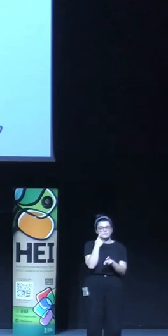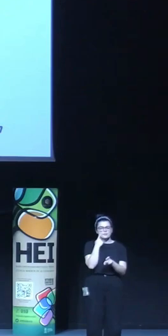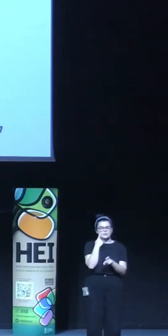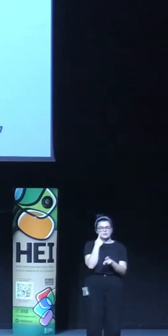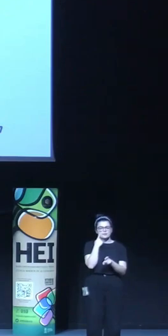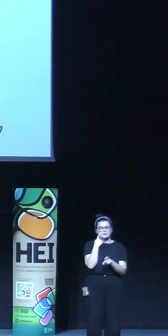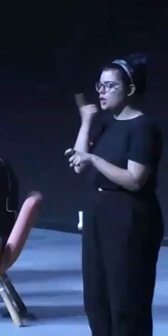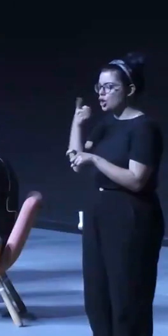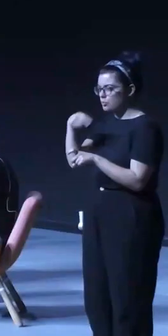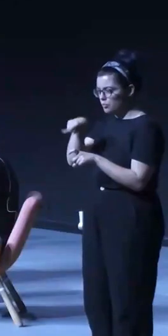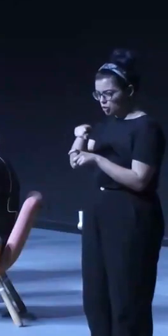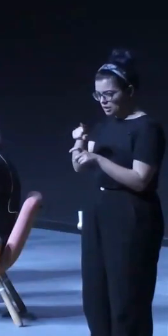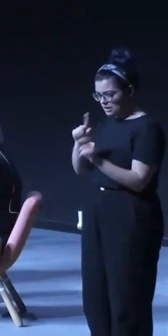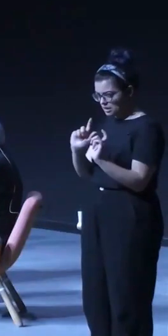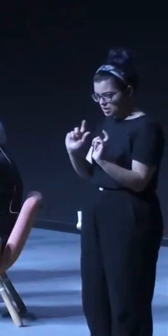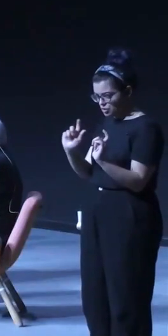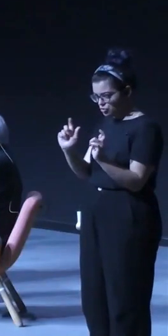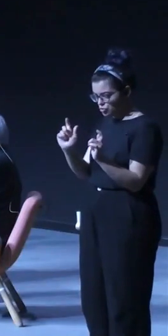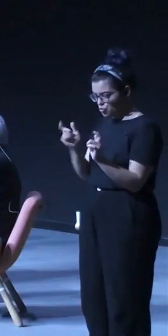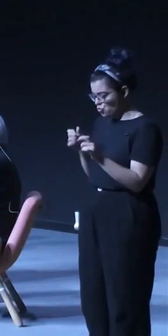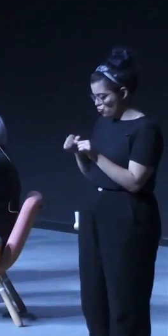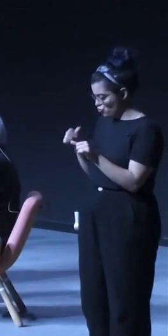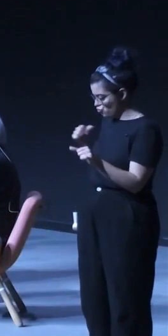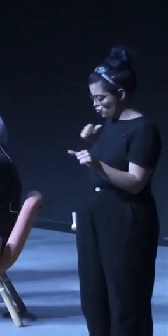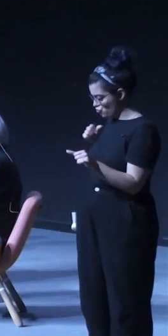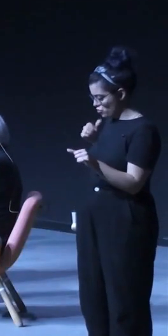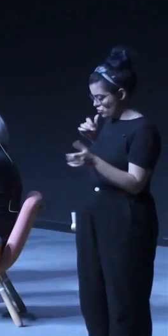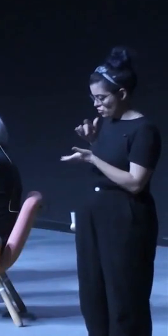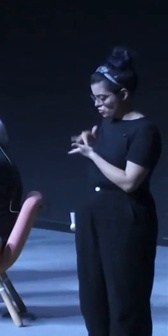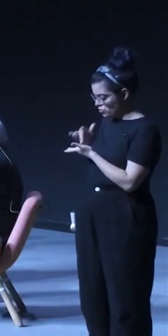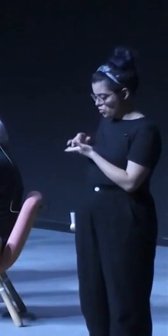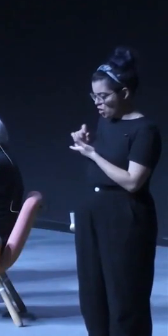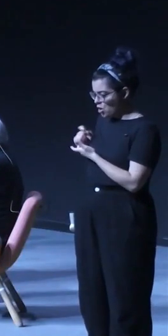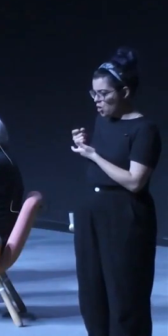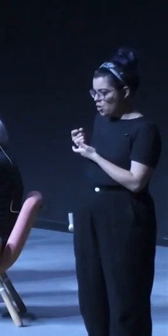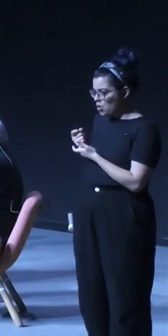reunido con los políticos